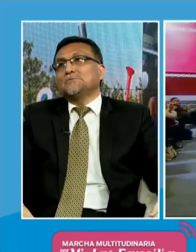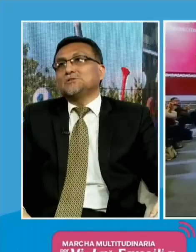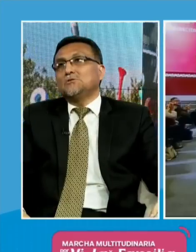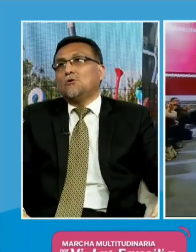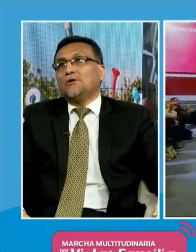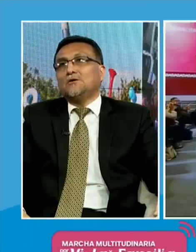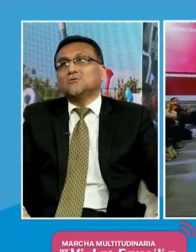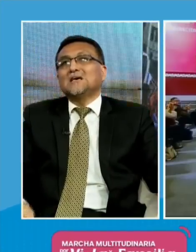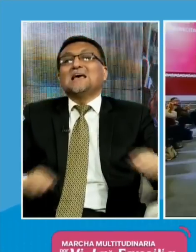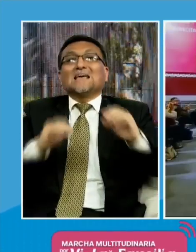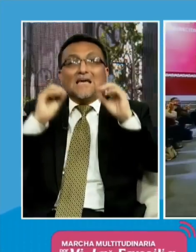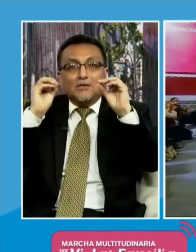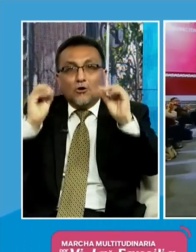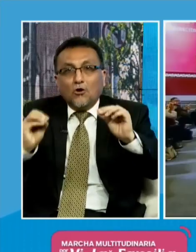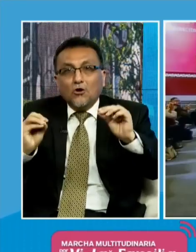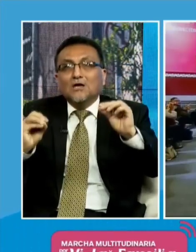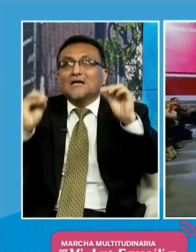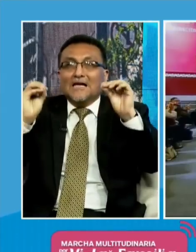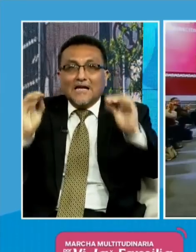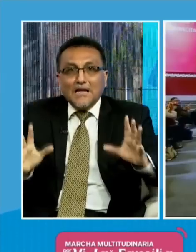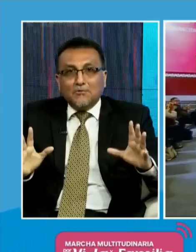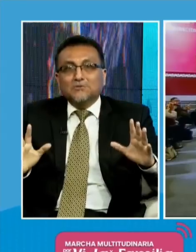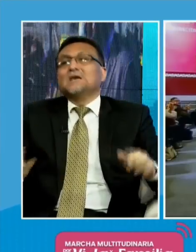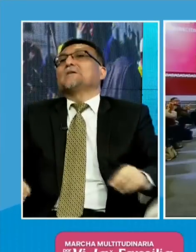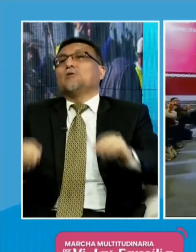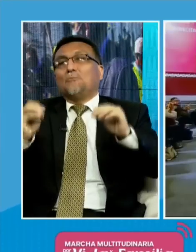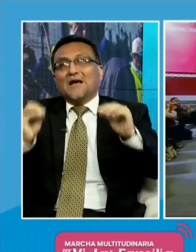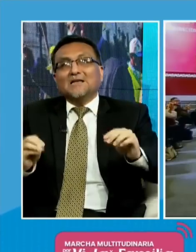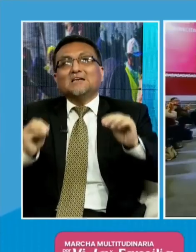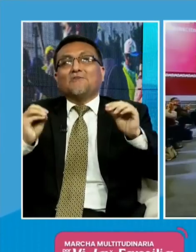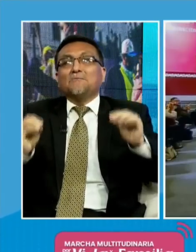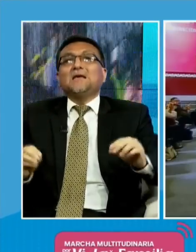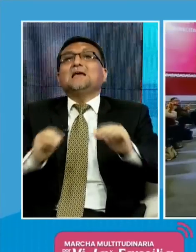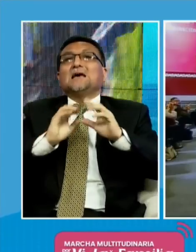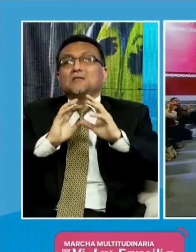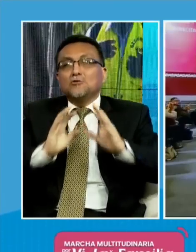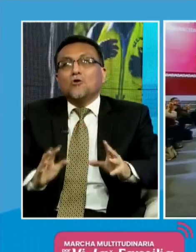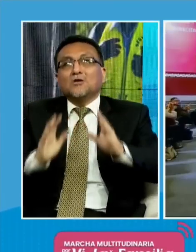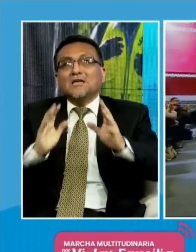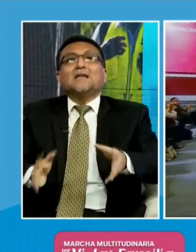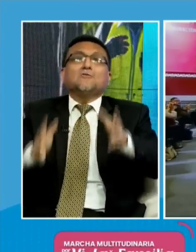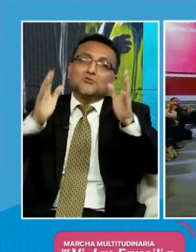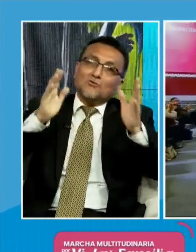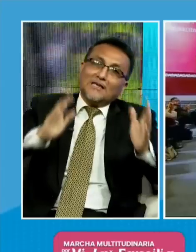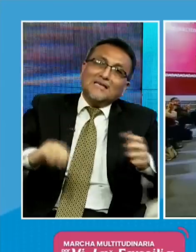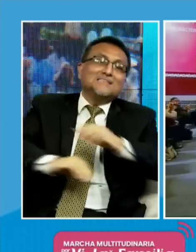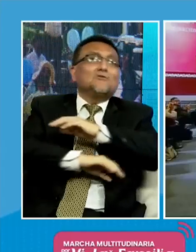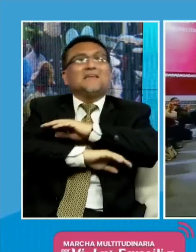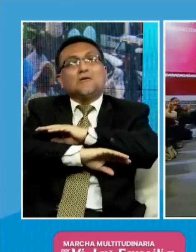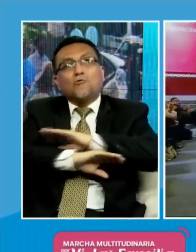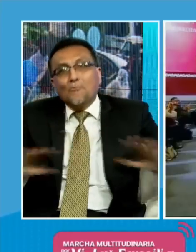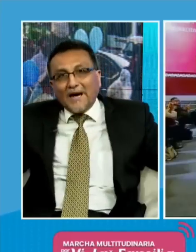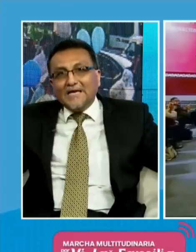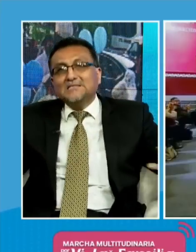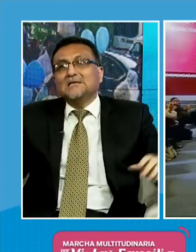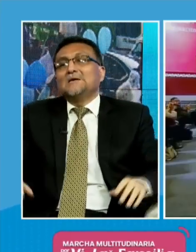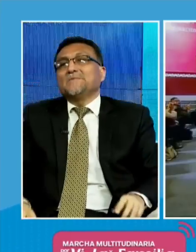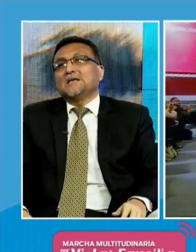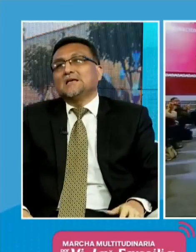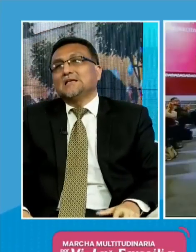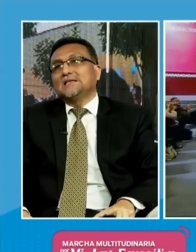estos conceptos ideológicos que no queremos, que los padres de familia no quieren, no solo aquí, sino en ningún